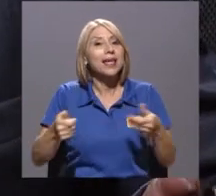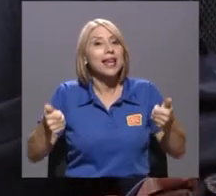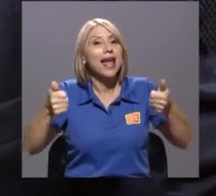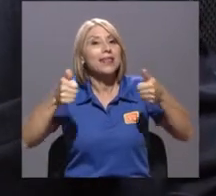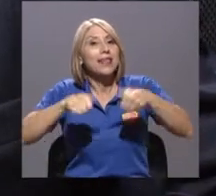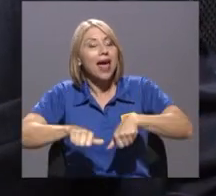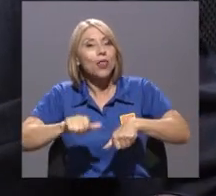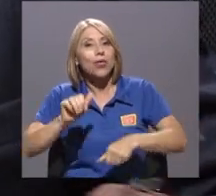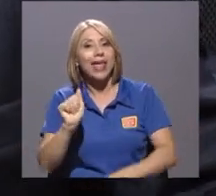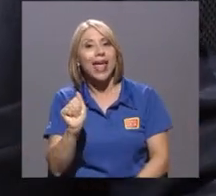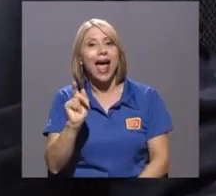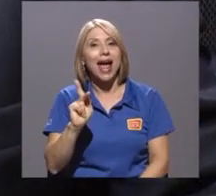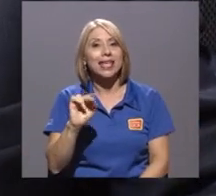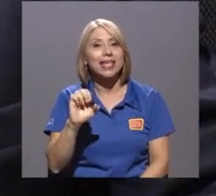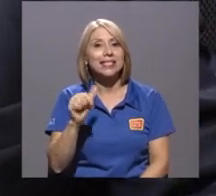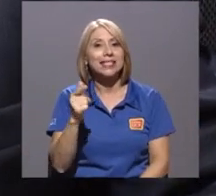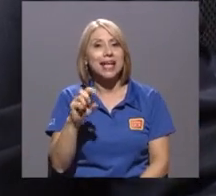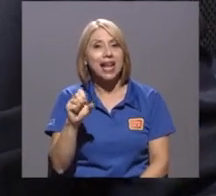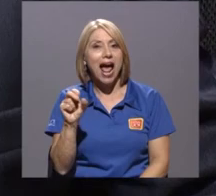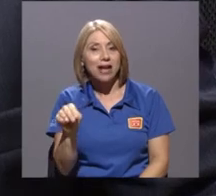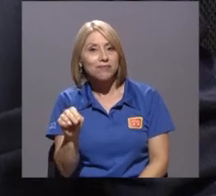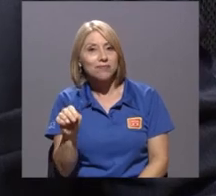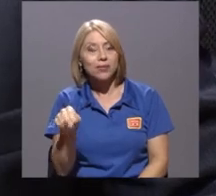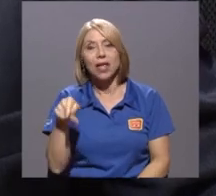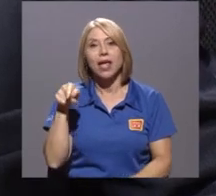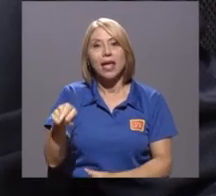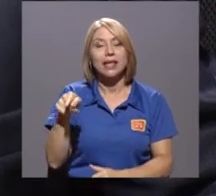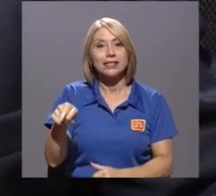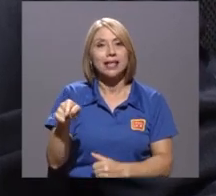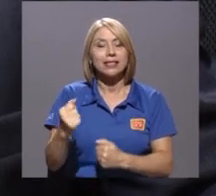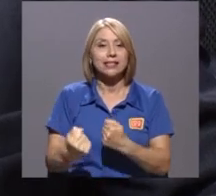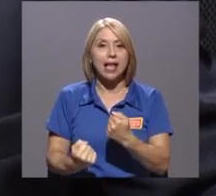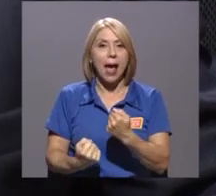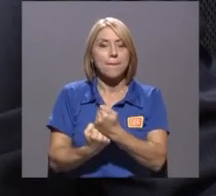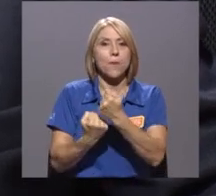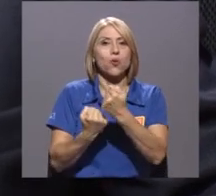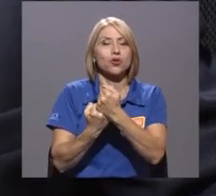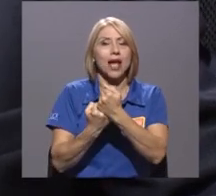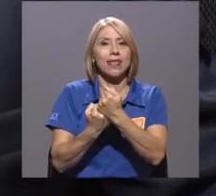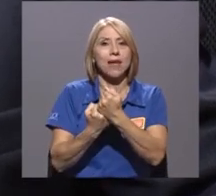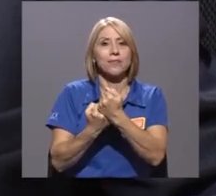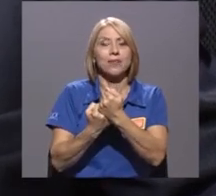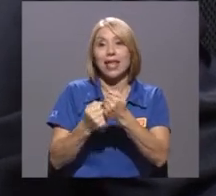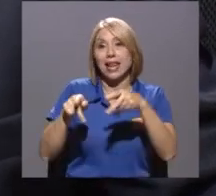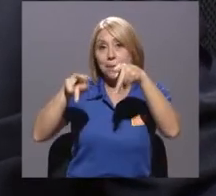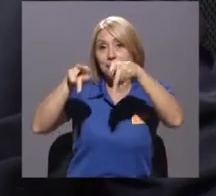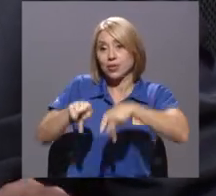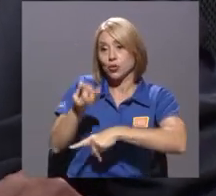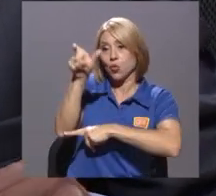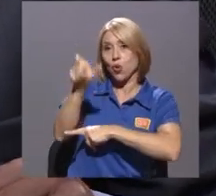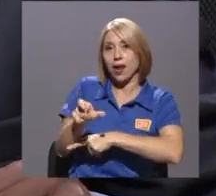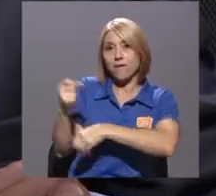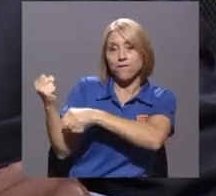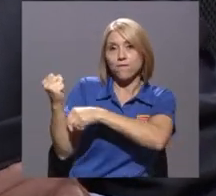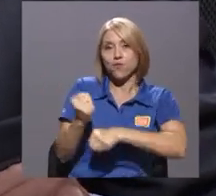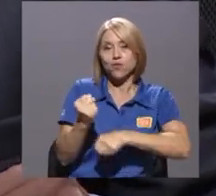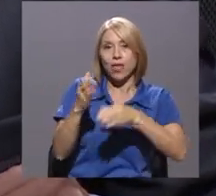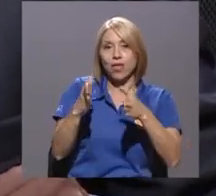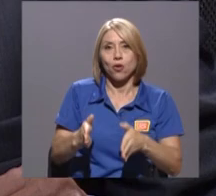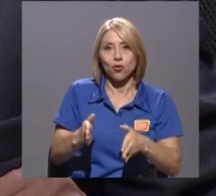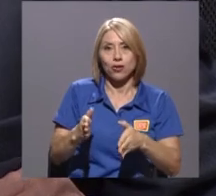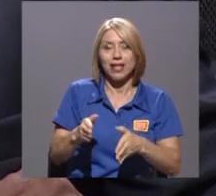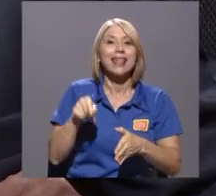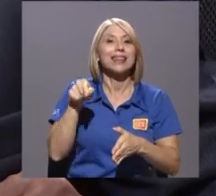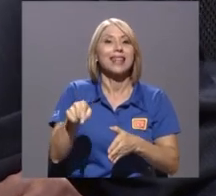se apoya en el sacador fundador de dell se ha tratado del elíseo